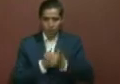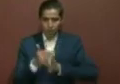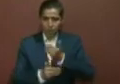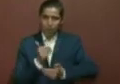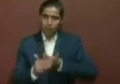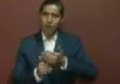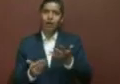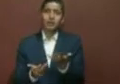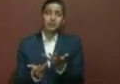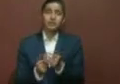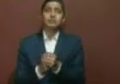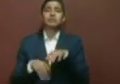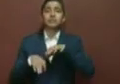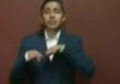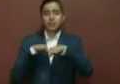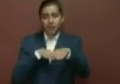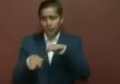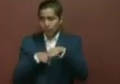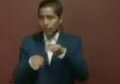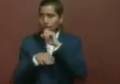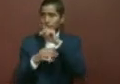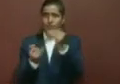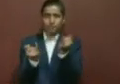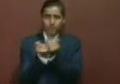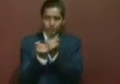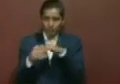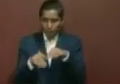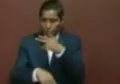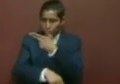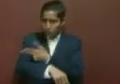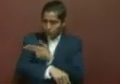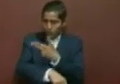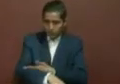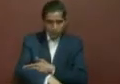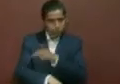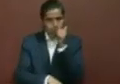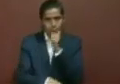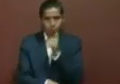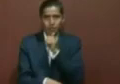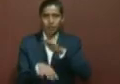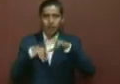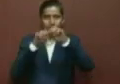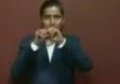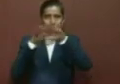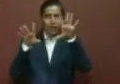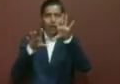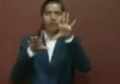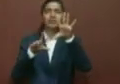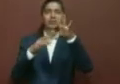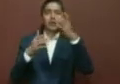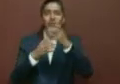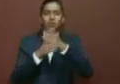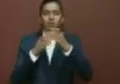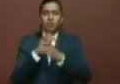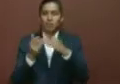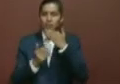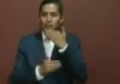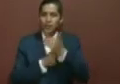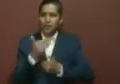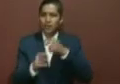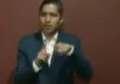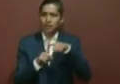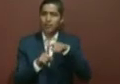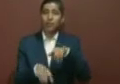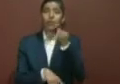que trabajar con honestidad, con mucha claridad, haciendo las cosas bien. Y